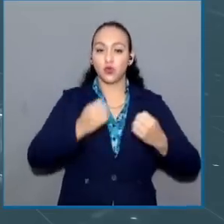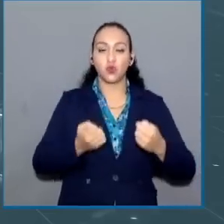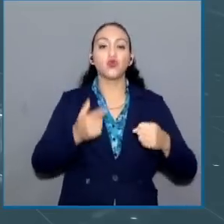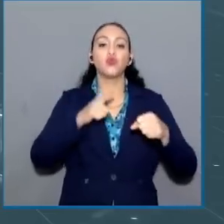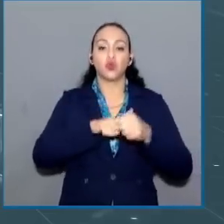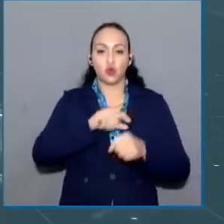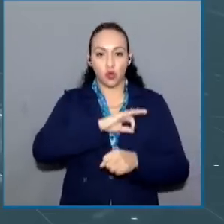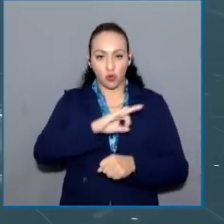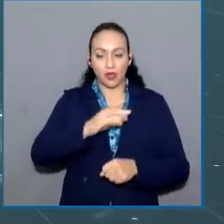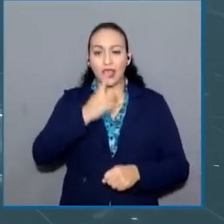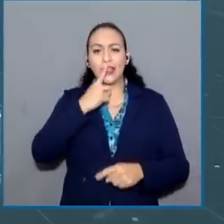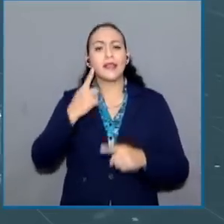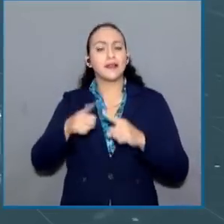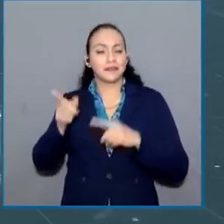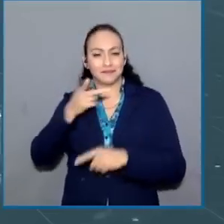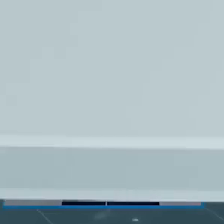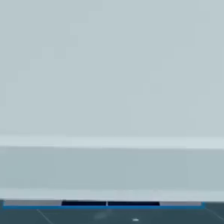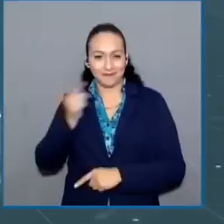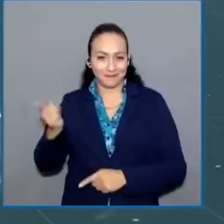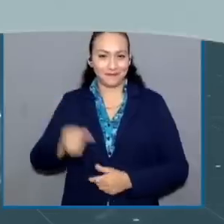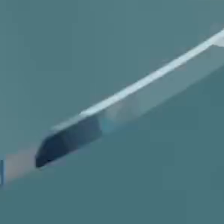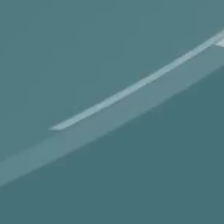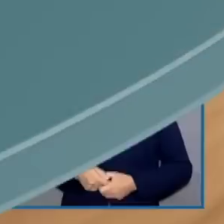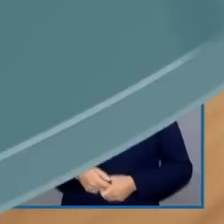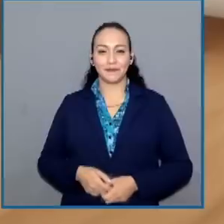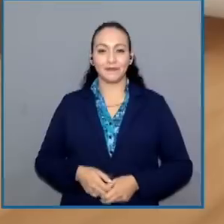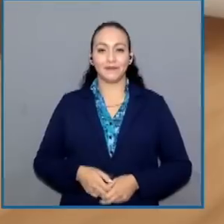ante diputados.